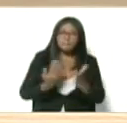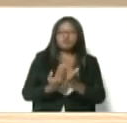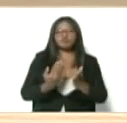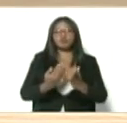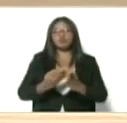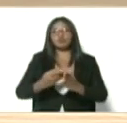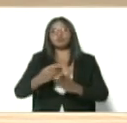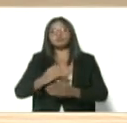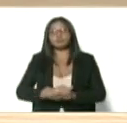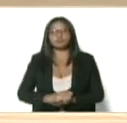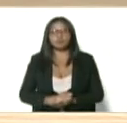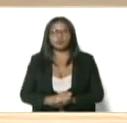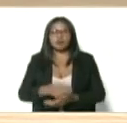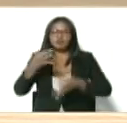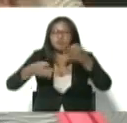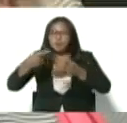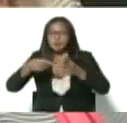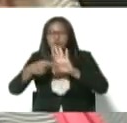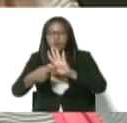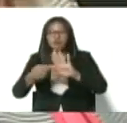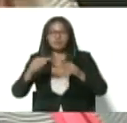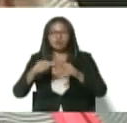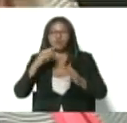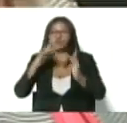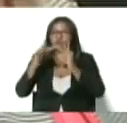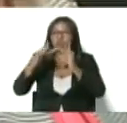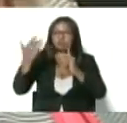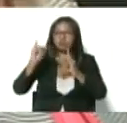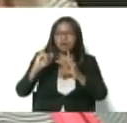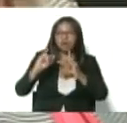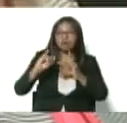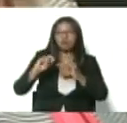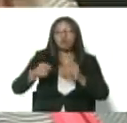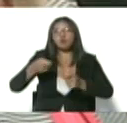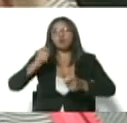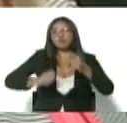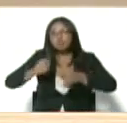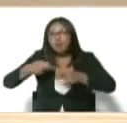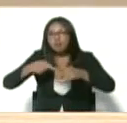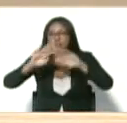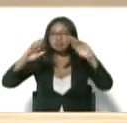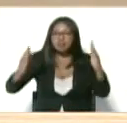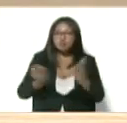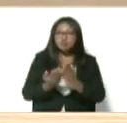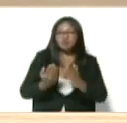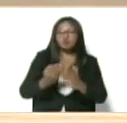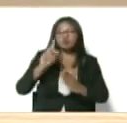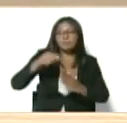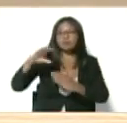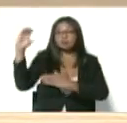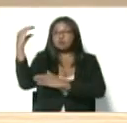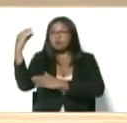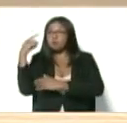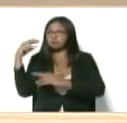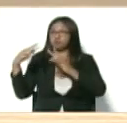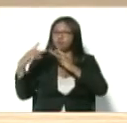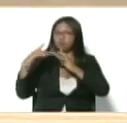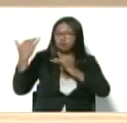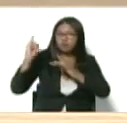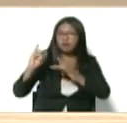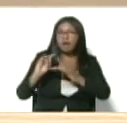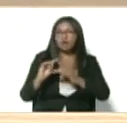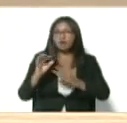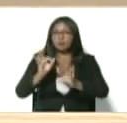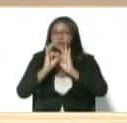supremo a través de los contactos que usted tiene con todos los tribunales del mundo incluyendo con la corte suprema de justicia de colombia señor fiscal general